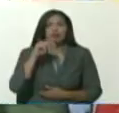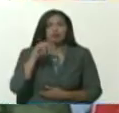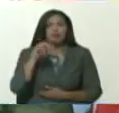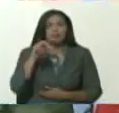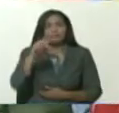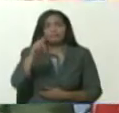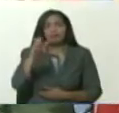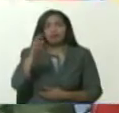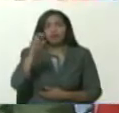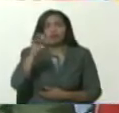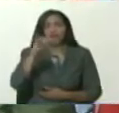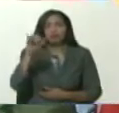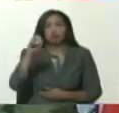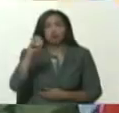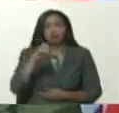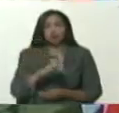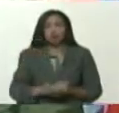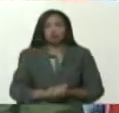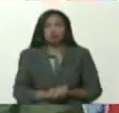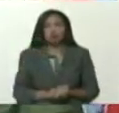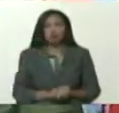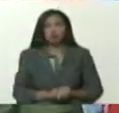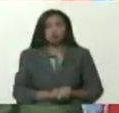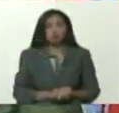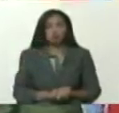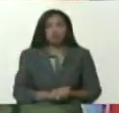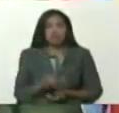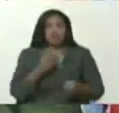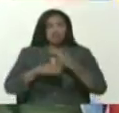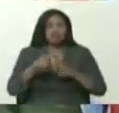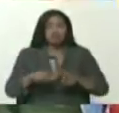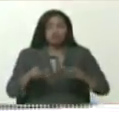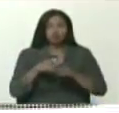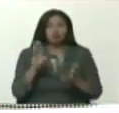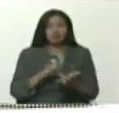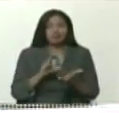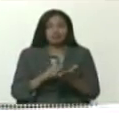Peroso, comandante de la Región de Defensa Integral Central,